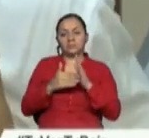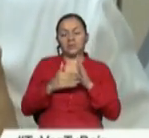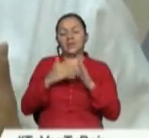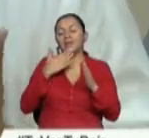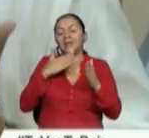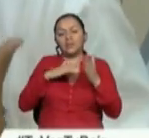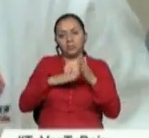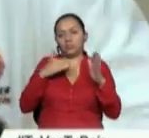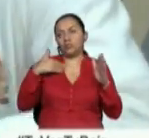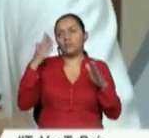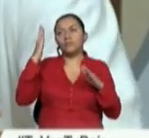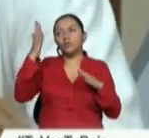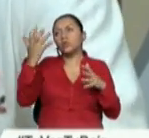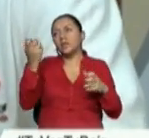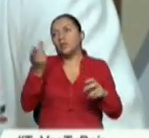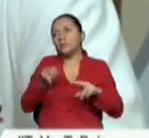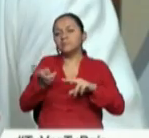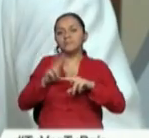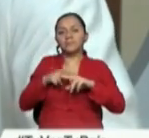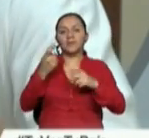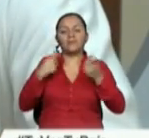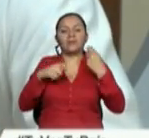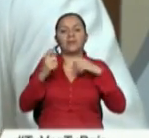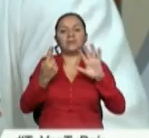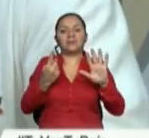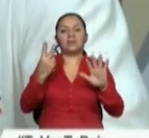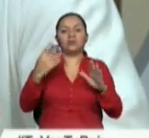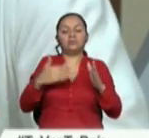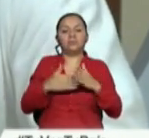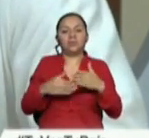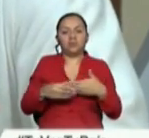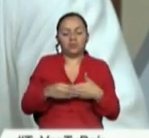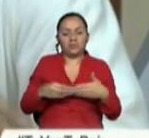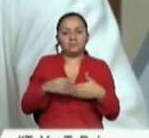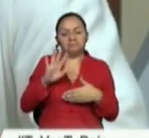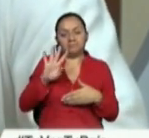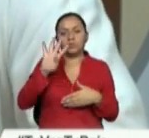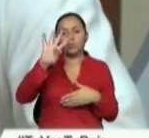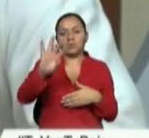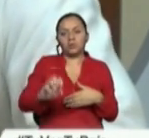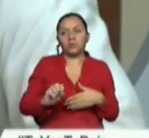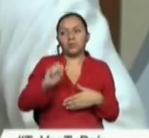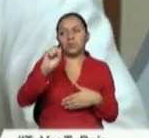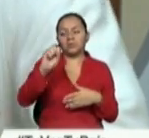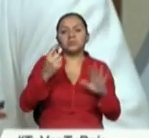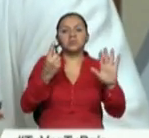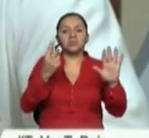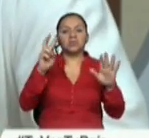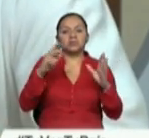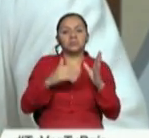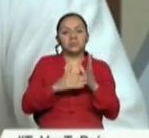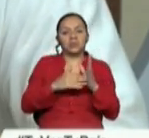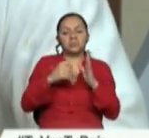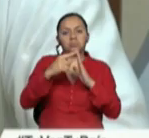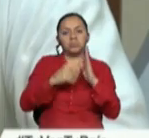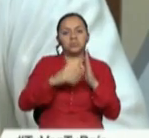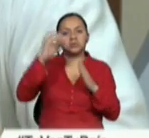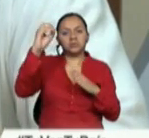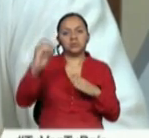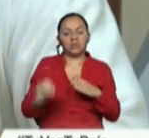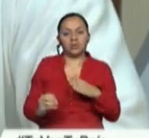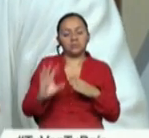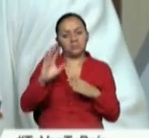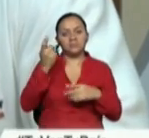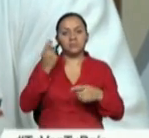cas para vivir es un hogar pero suponiendo que la compró para vender en 4 años la vende a 62,000 y paga cero de impuesto pero si la vende